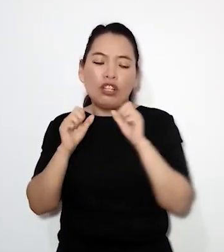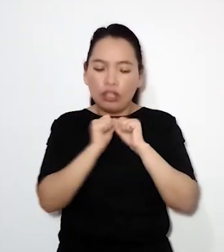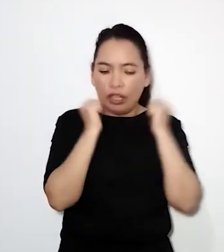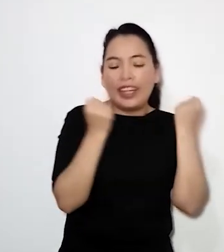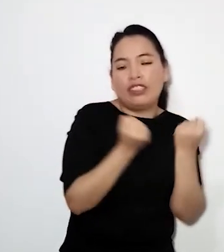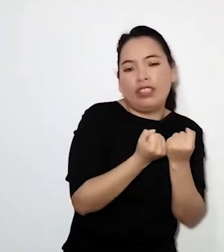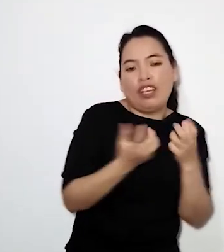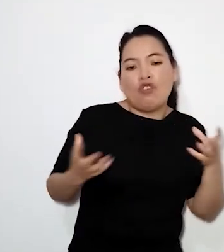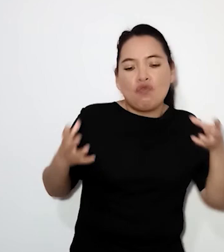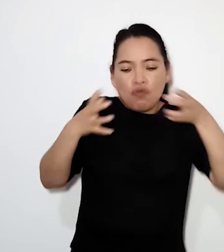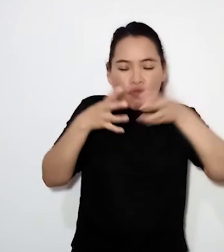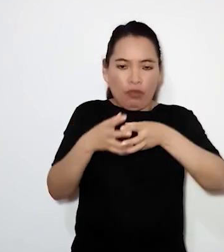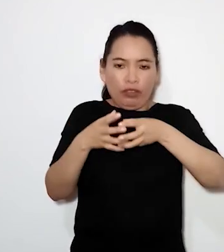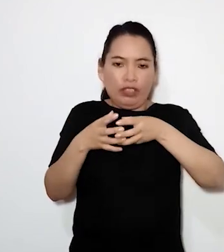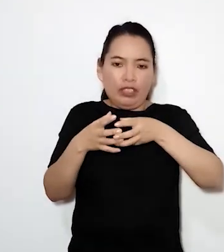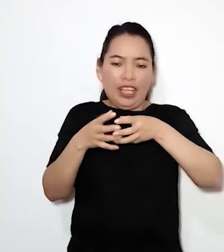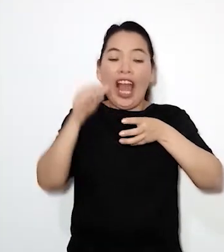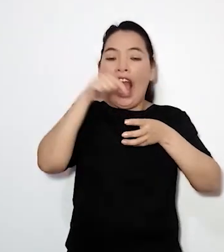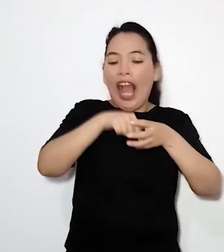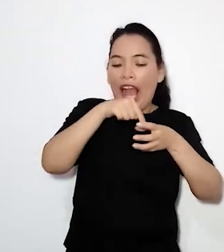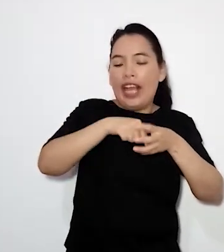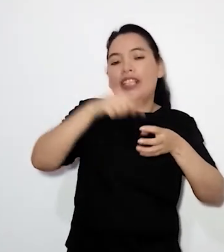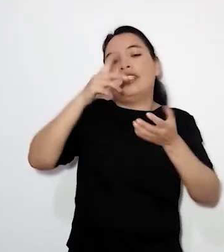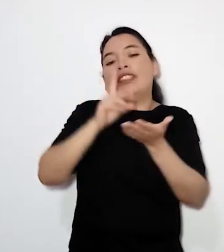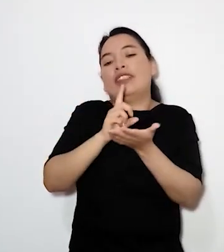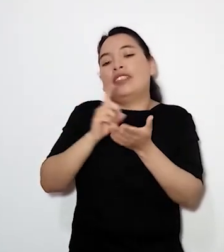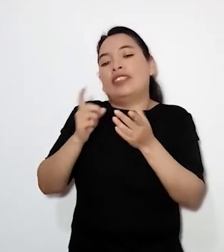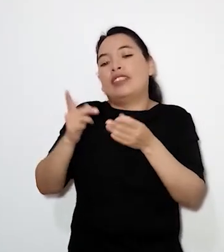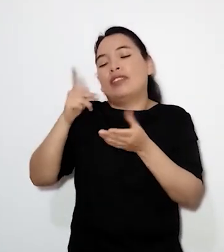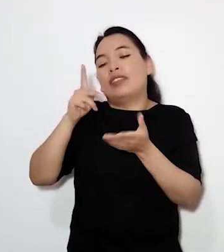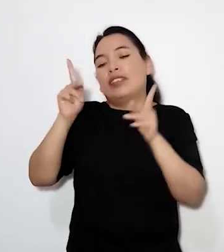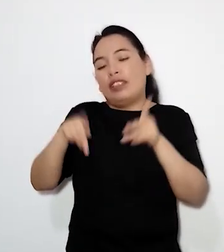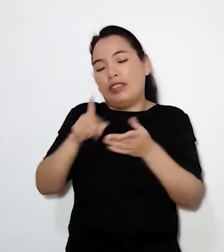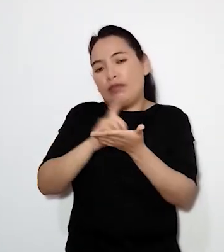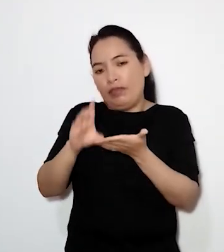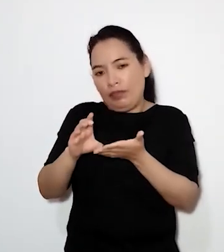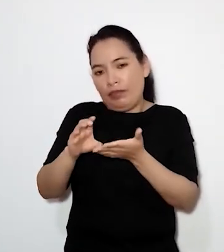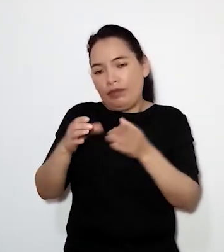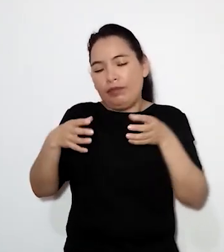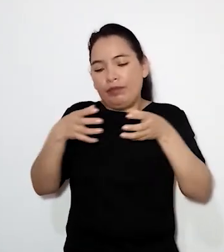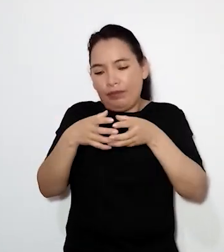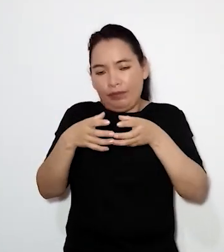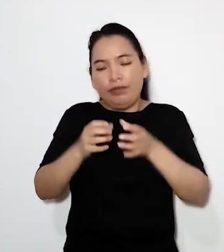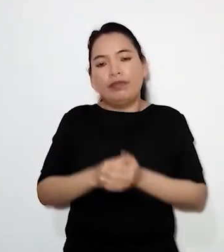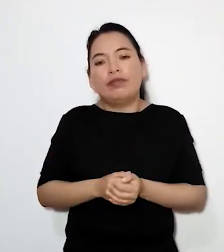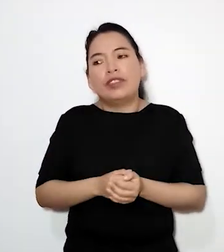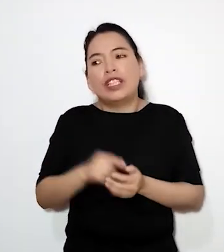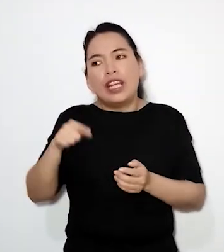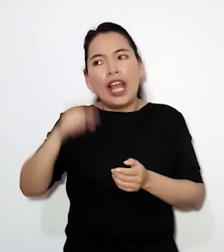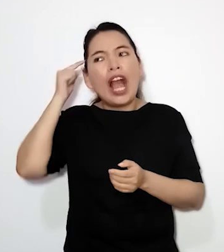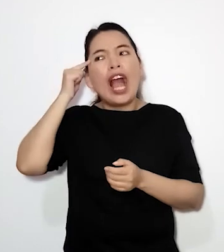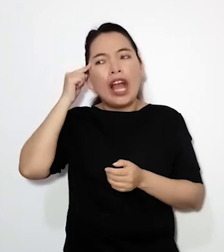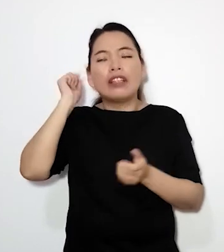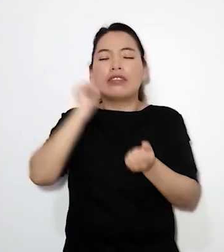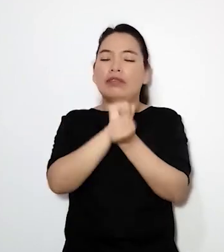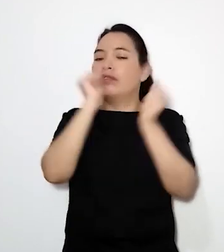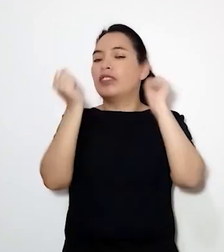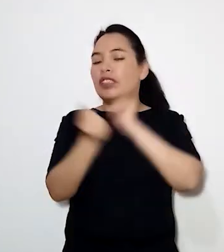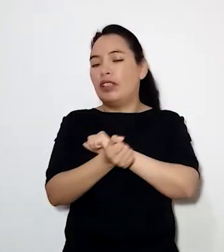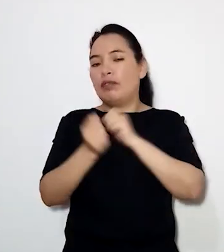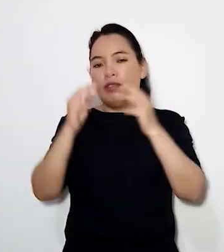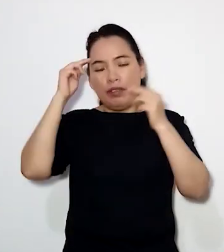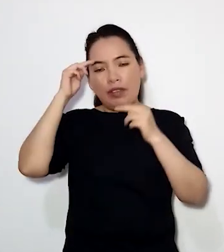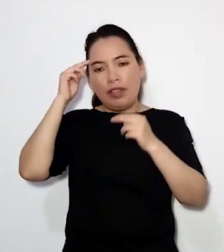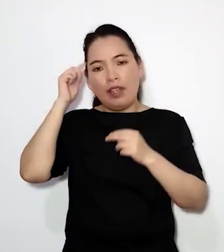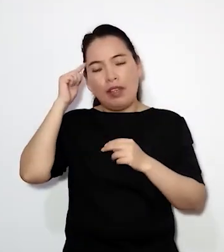parte de esa sociedad. Entonces, ahí hay una parte importante de cambio de mentalidad y de repensar el propósito de la educación.